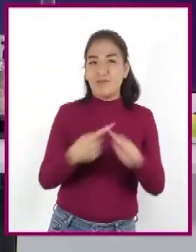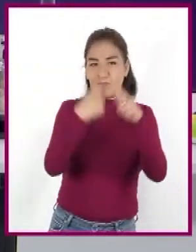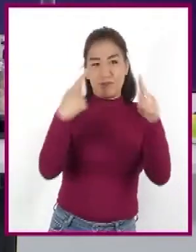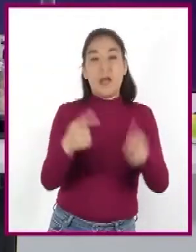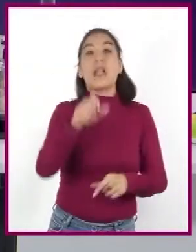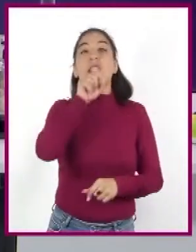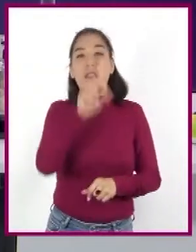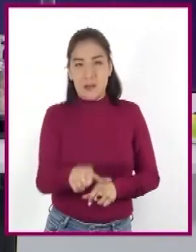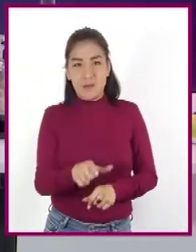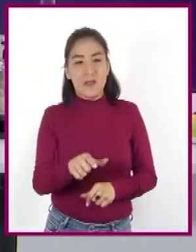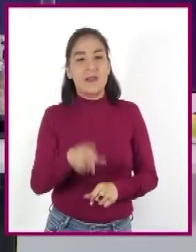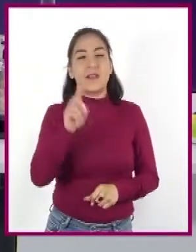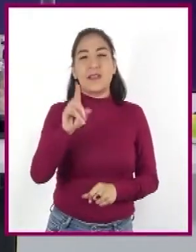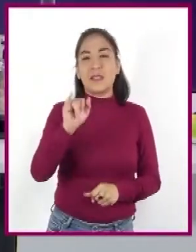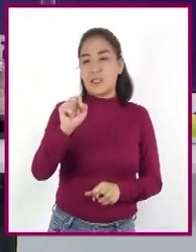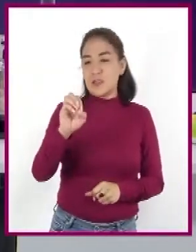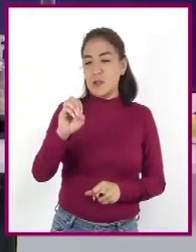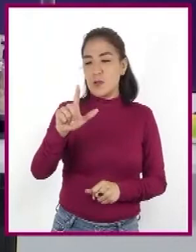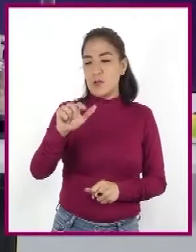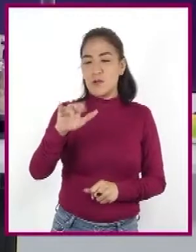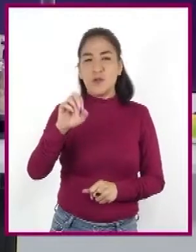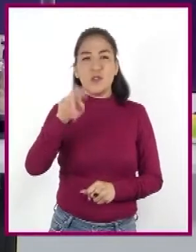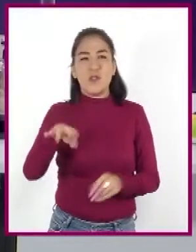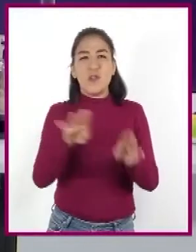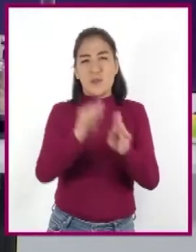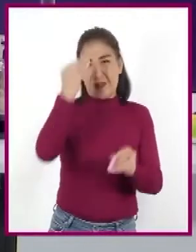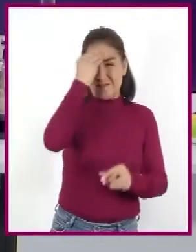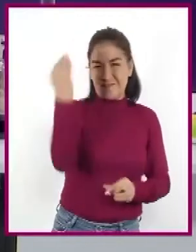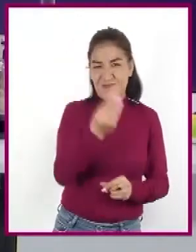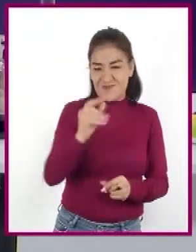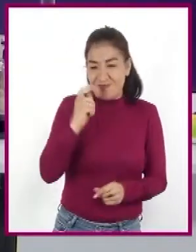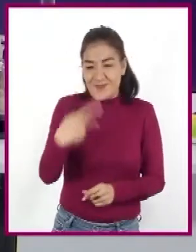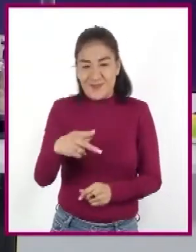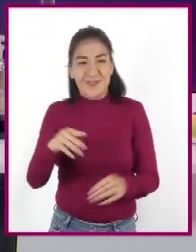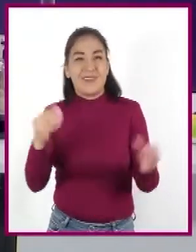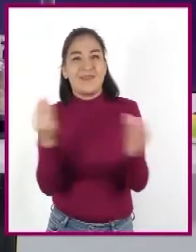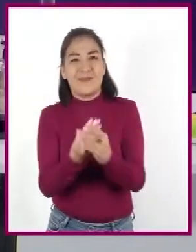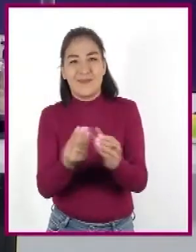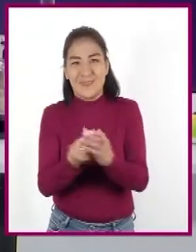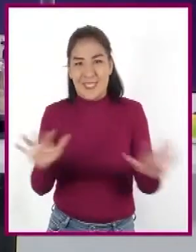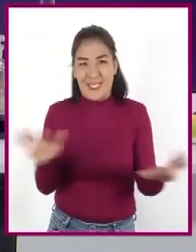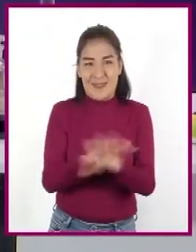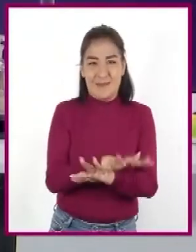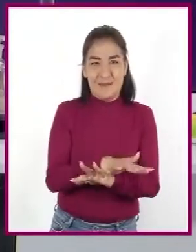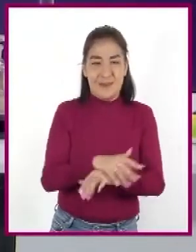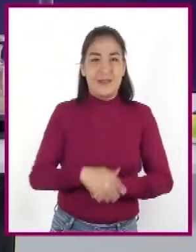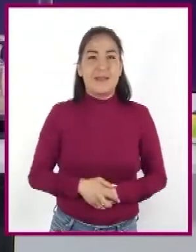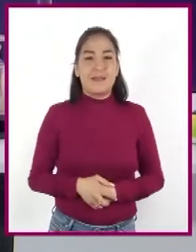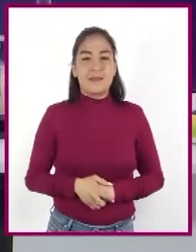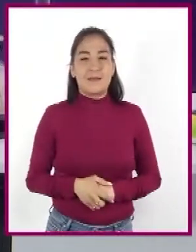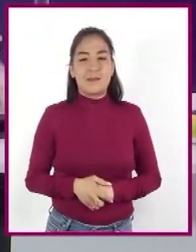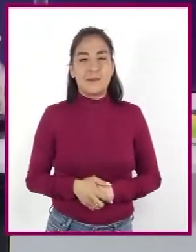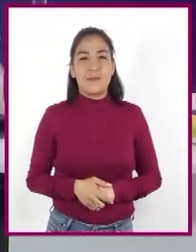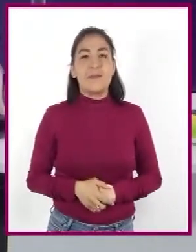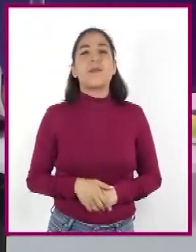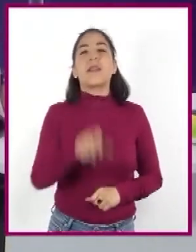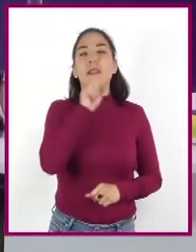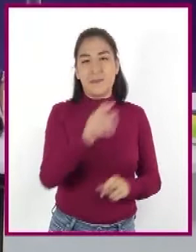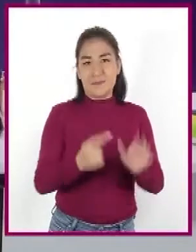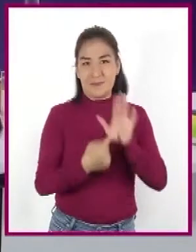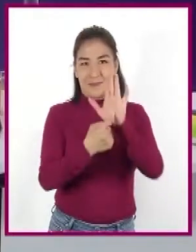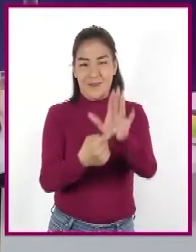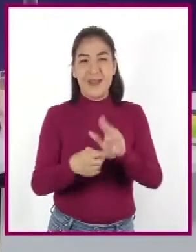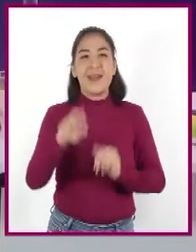generar una disolución turbia por los cambios producidos. Ahora les vamos a presentar la